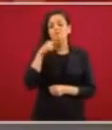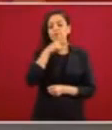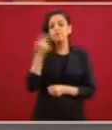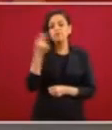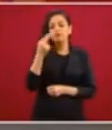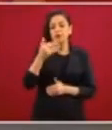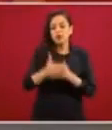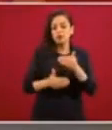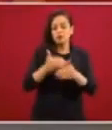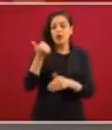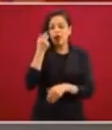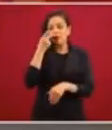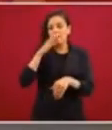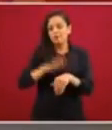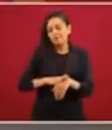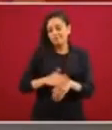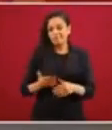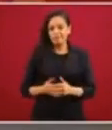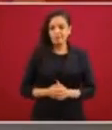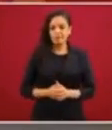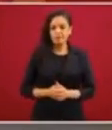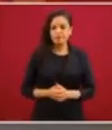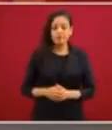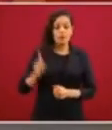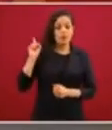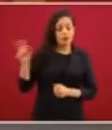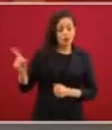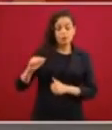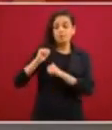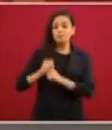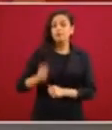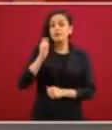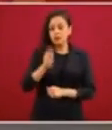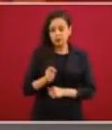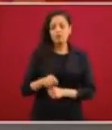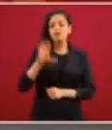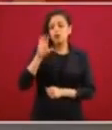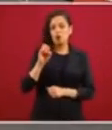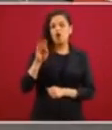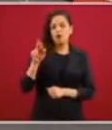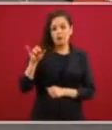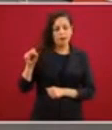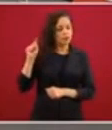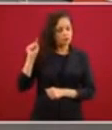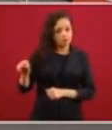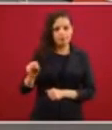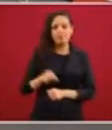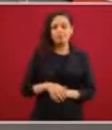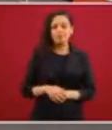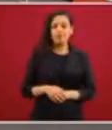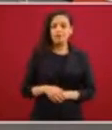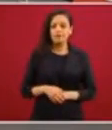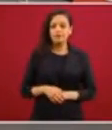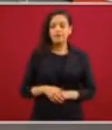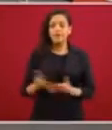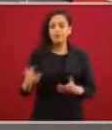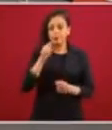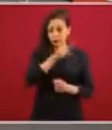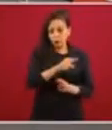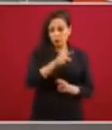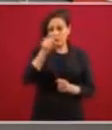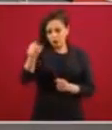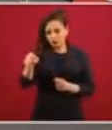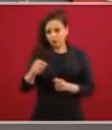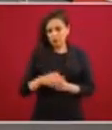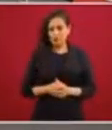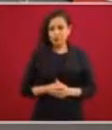correspondientes. COFEPRIS, que tiene que garantizar… COFEPRIS, definitivamente. Sí, gracias. Vamos a darle la palabra a usted y